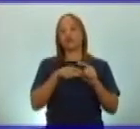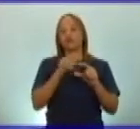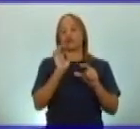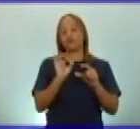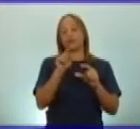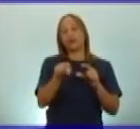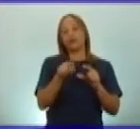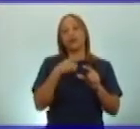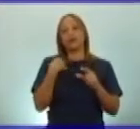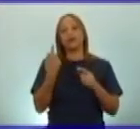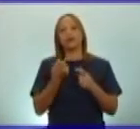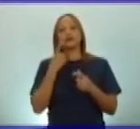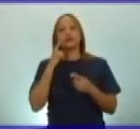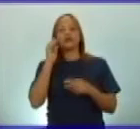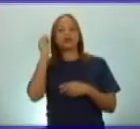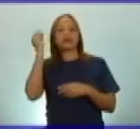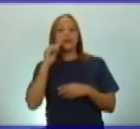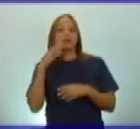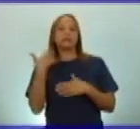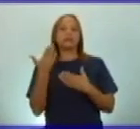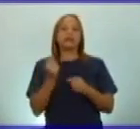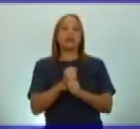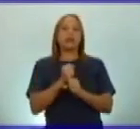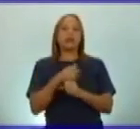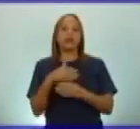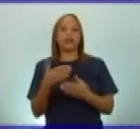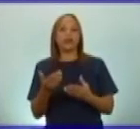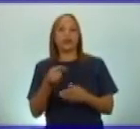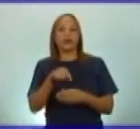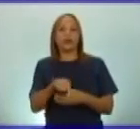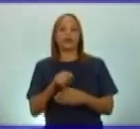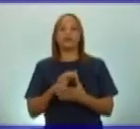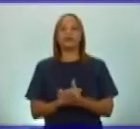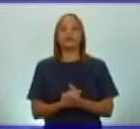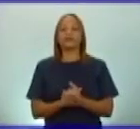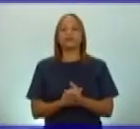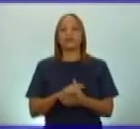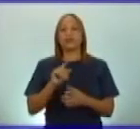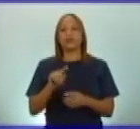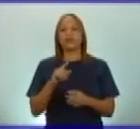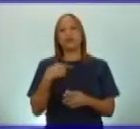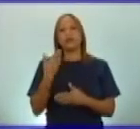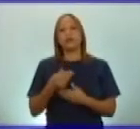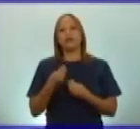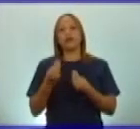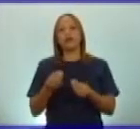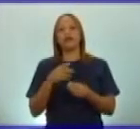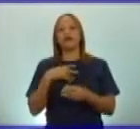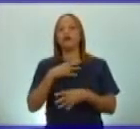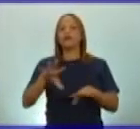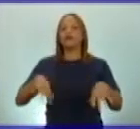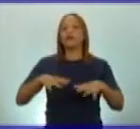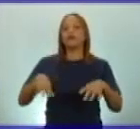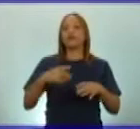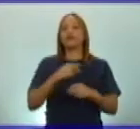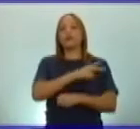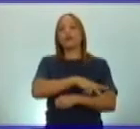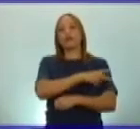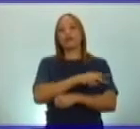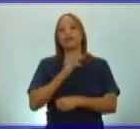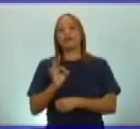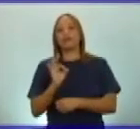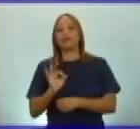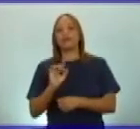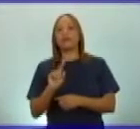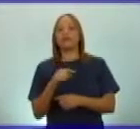para un poco también ir ubicando en lo que vamos a trabajar en el día de hoy. Pues vamos a ver precisamente la situación de esos países capitalistas al finalizar la Primera